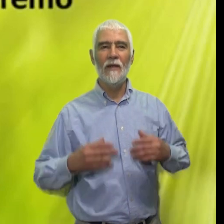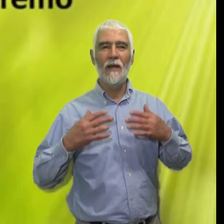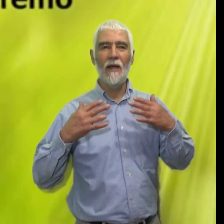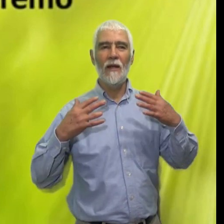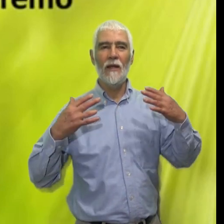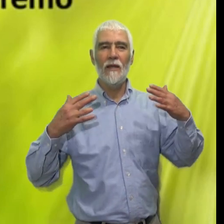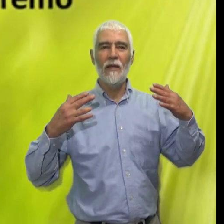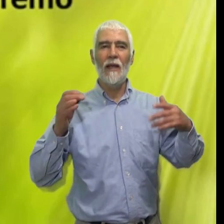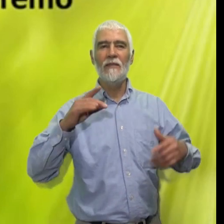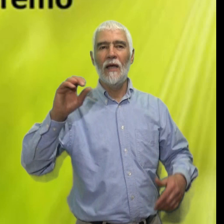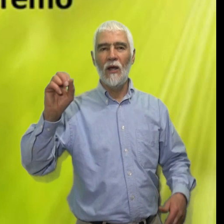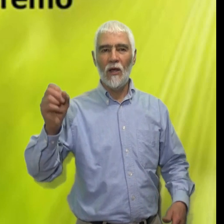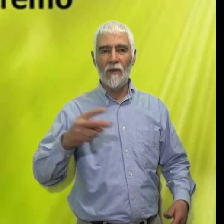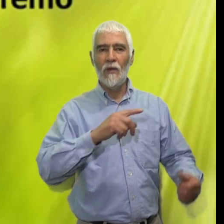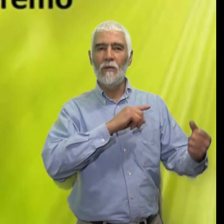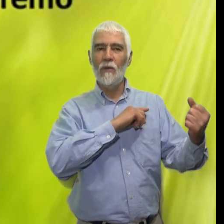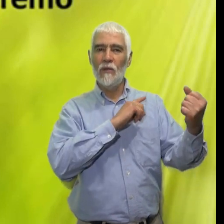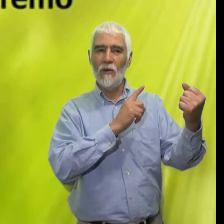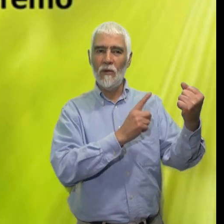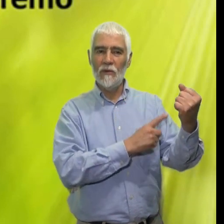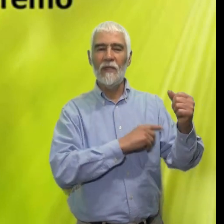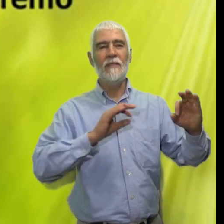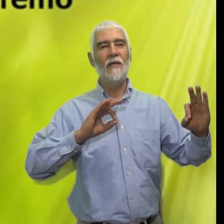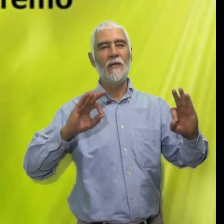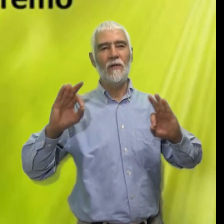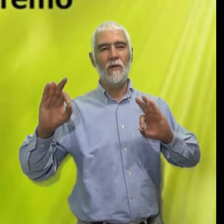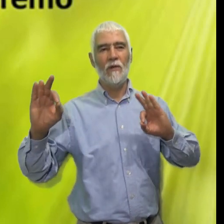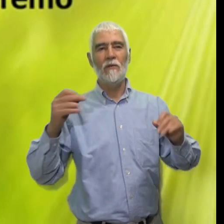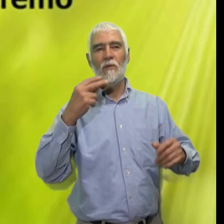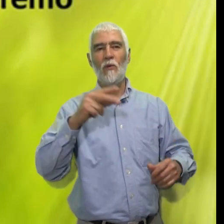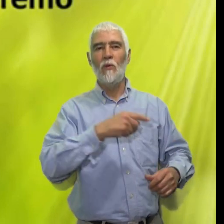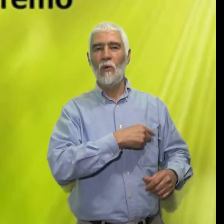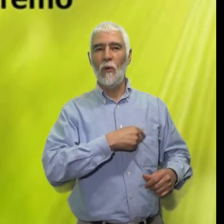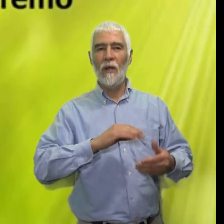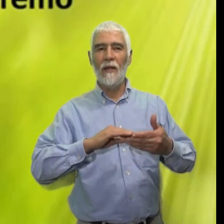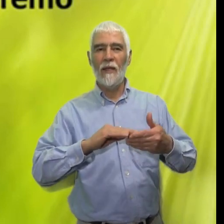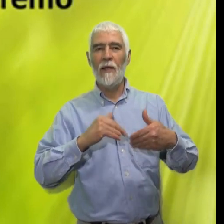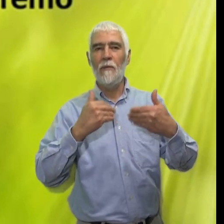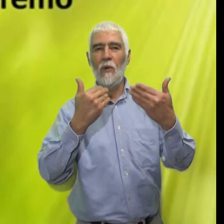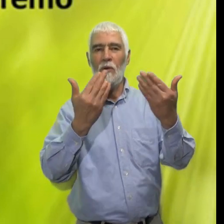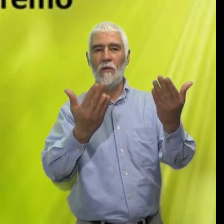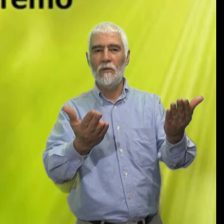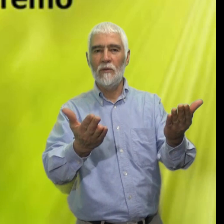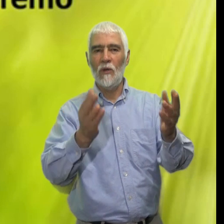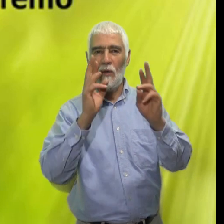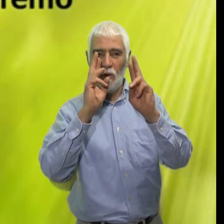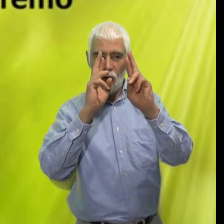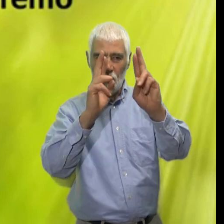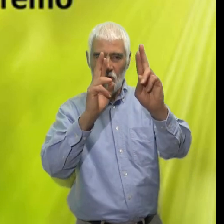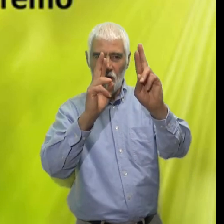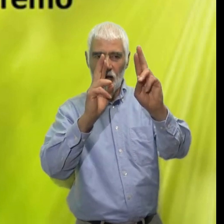Grande Jehová, poderoso Señor, a su nombre rendimos honor.